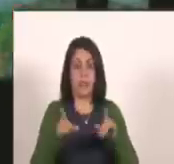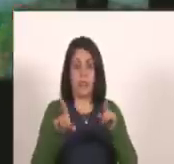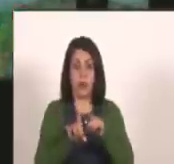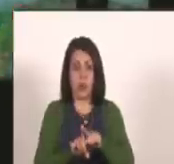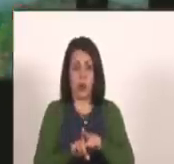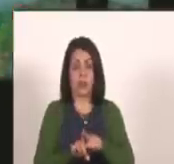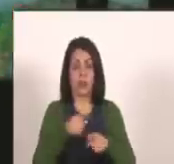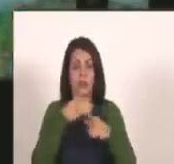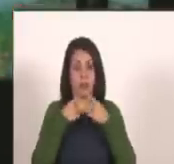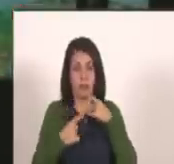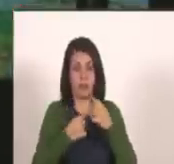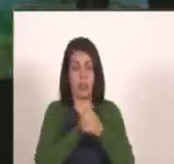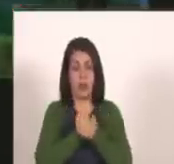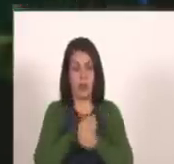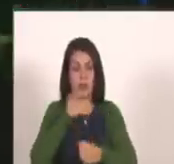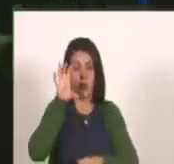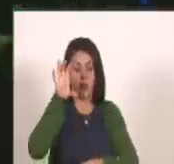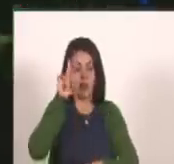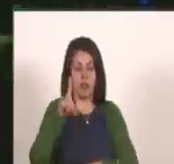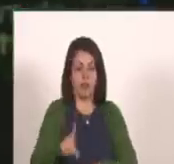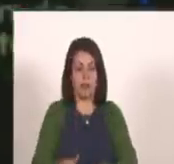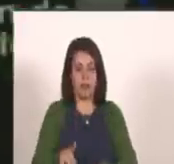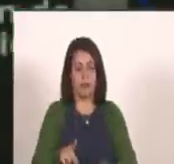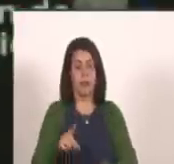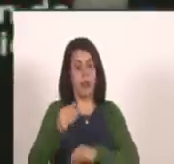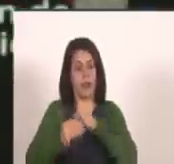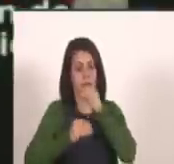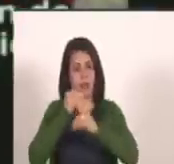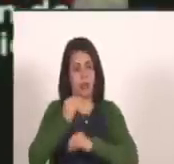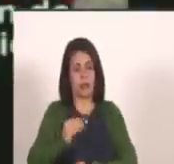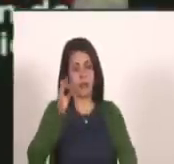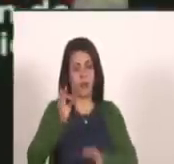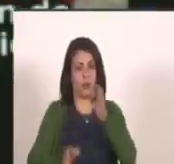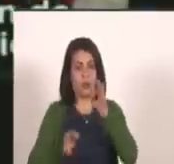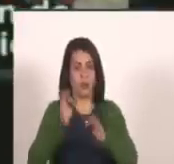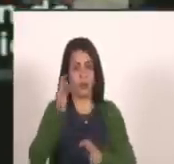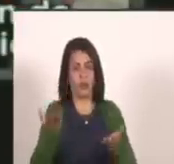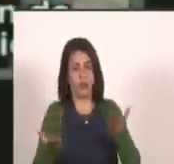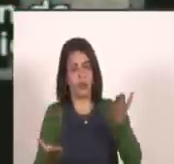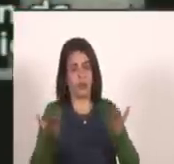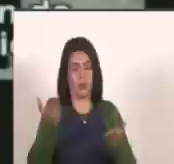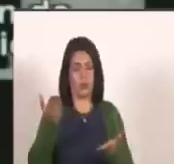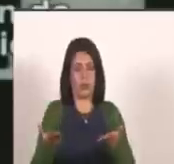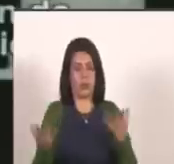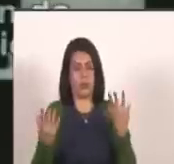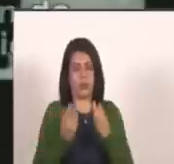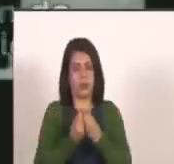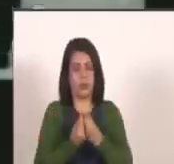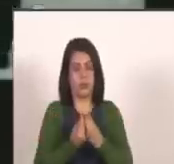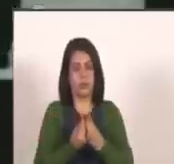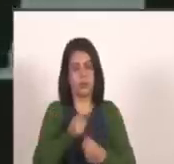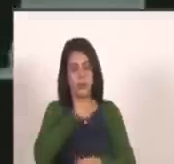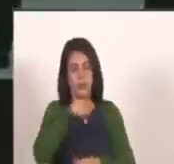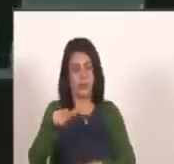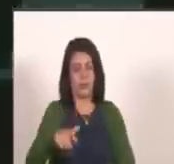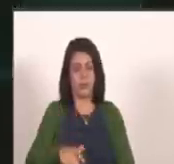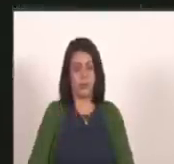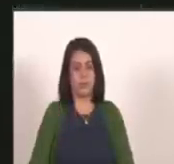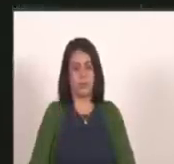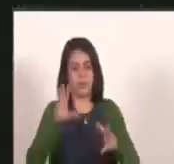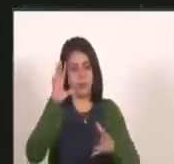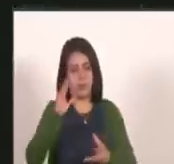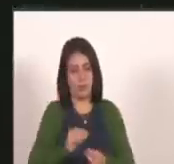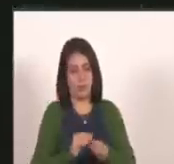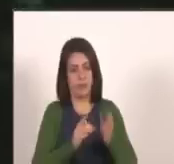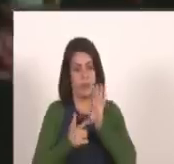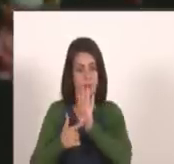Así como se fomenta el amor a la patria y la construcción de la justicia y equidad de la mano con el pueblo. El